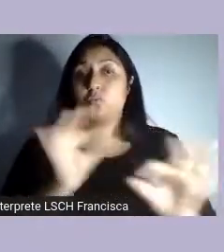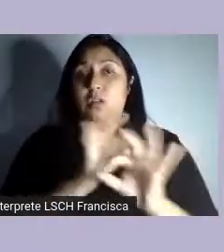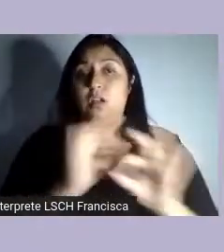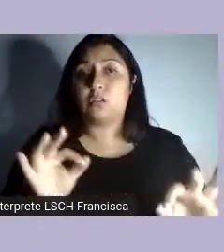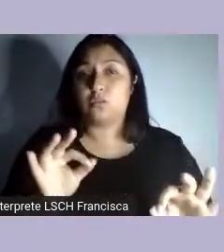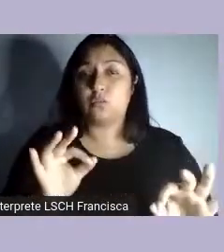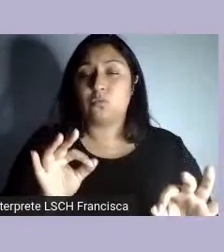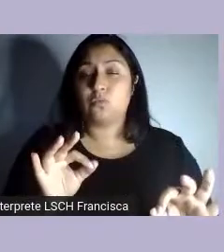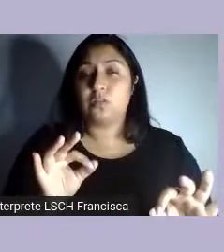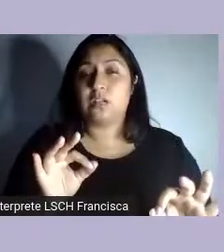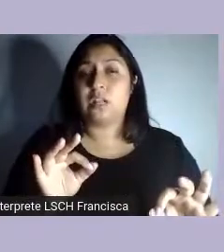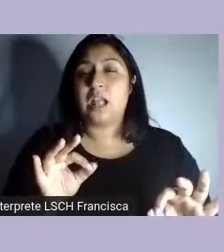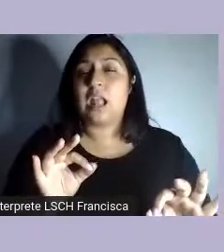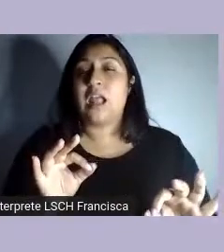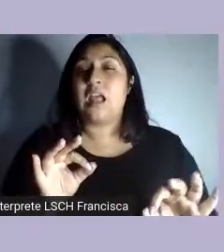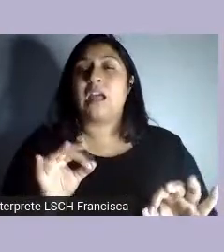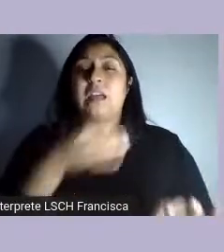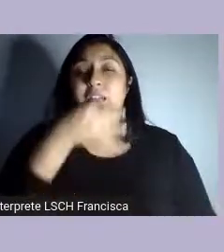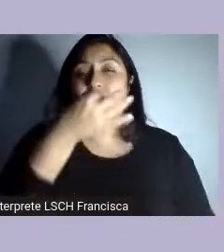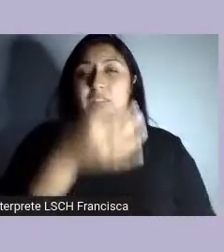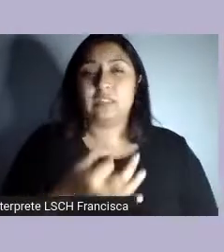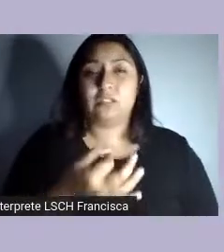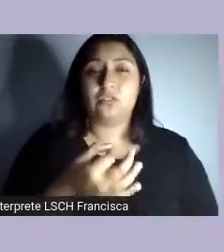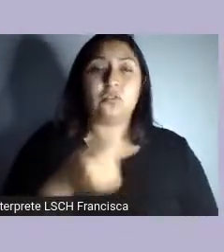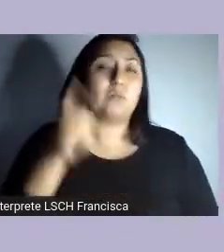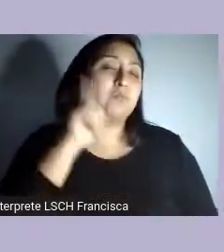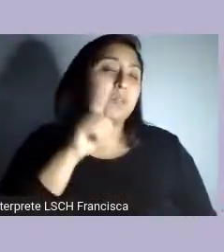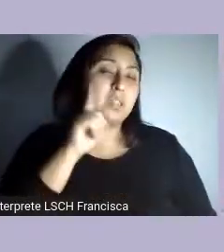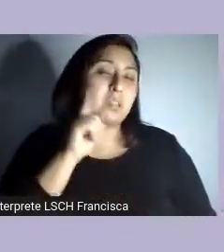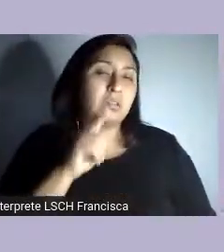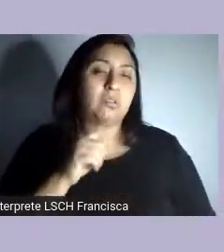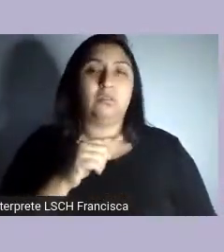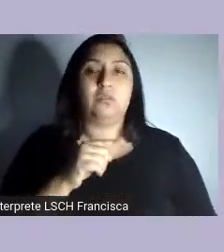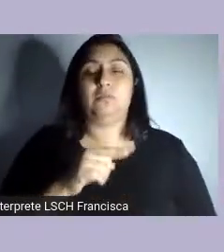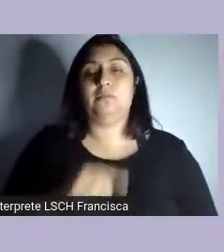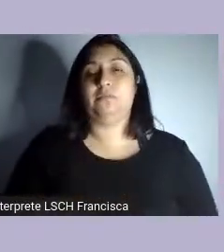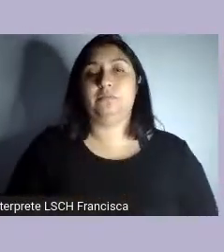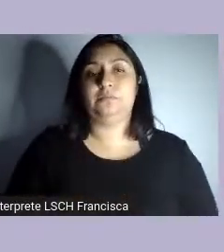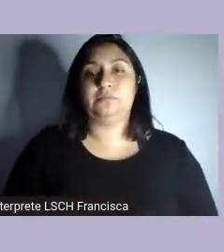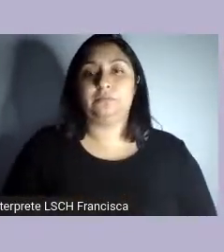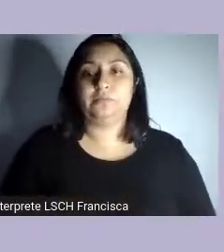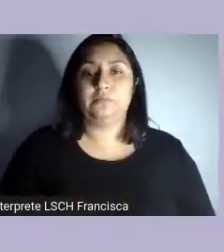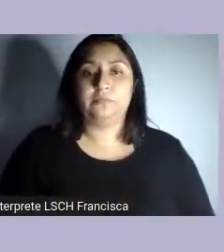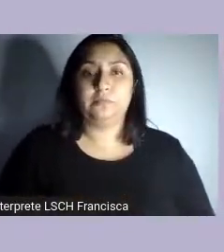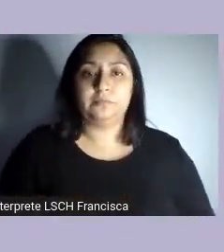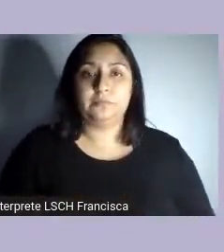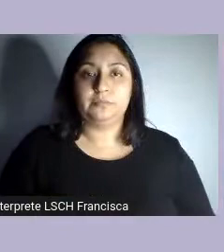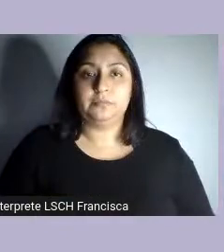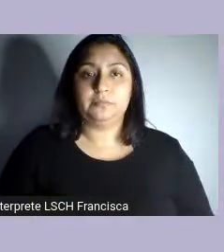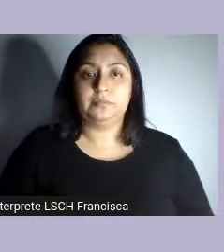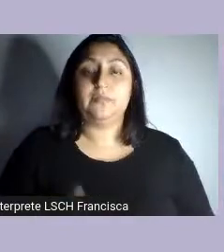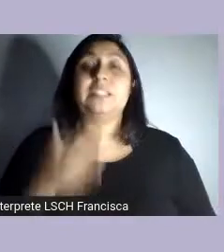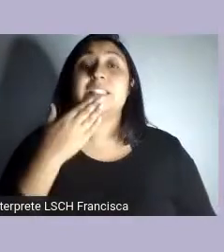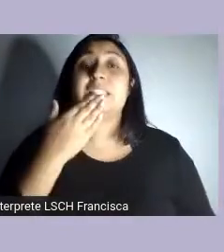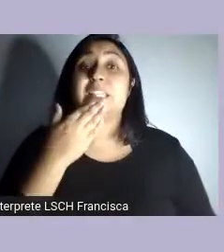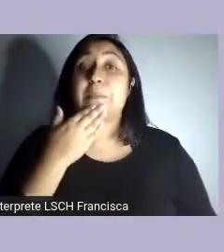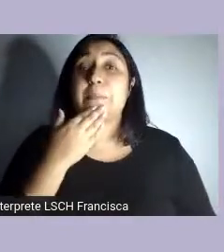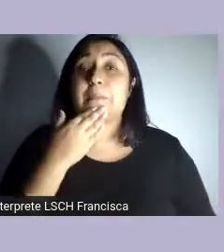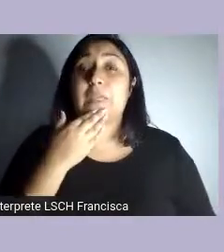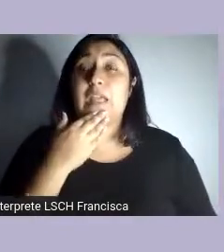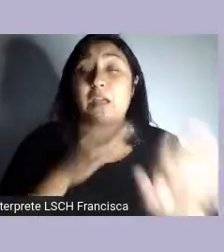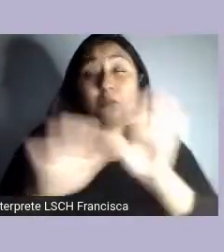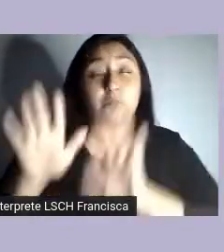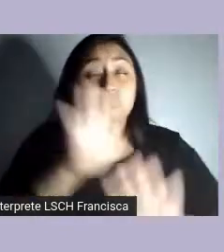engañándonos muy bien. Y le dio explicación a los niños de por qué el tren se movía de esa manera cuando iban transitando. Así que también hay que tener un poco de